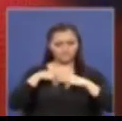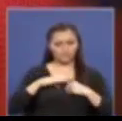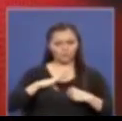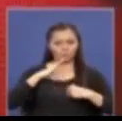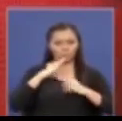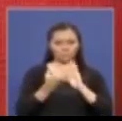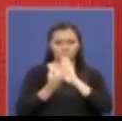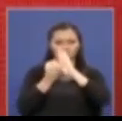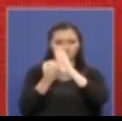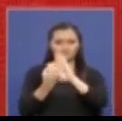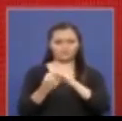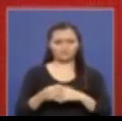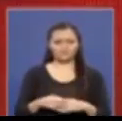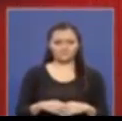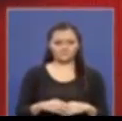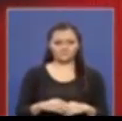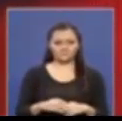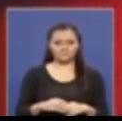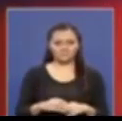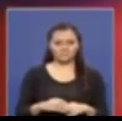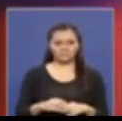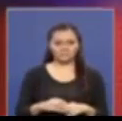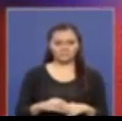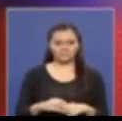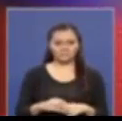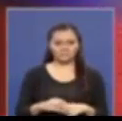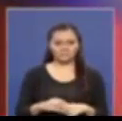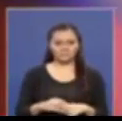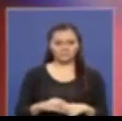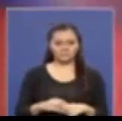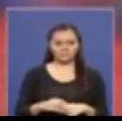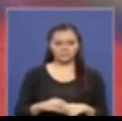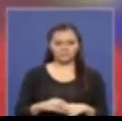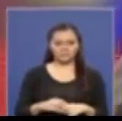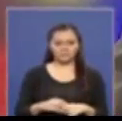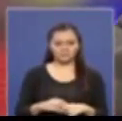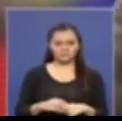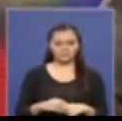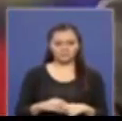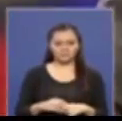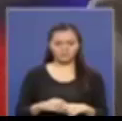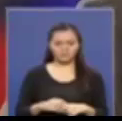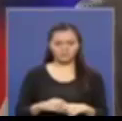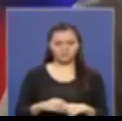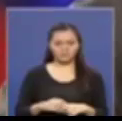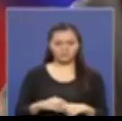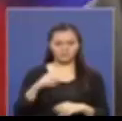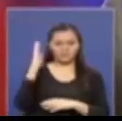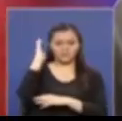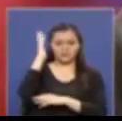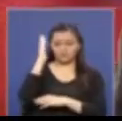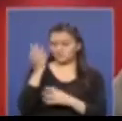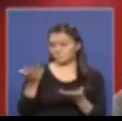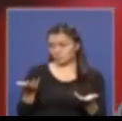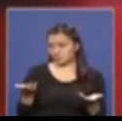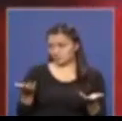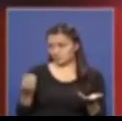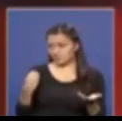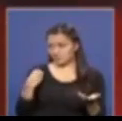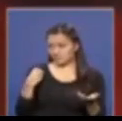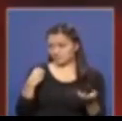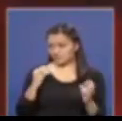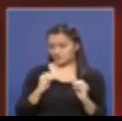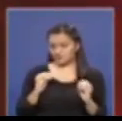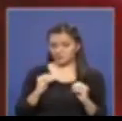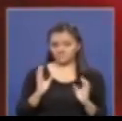es. No me pongan esto todavía. Tienen el discurso. A ver, no sé, tú me comunicas cuando tengan el discurso. Avísame, ¿no? Todavía no está. Ok.